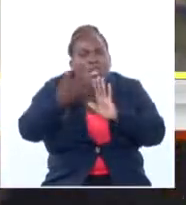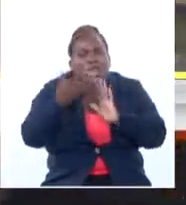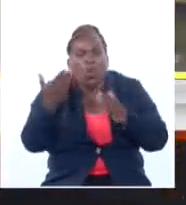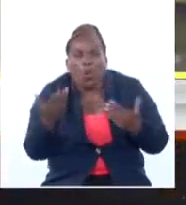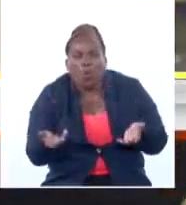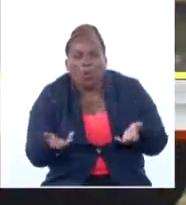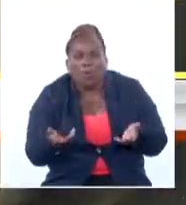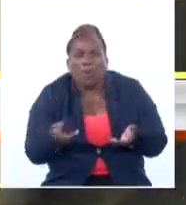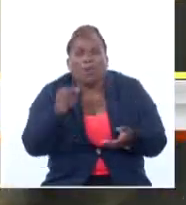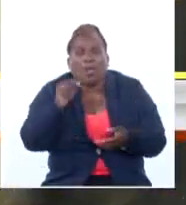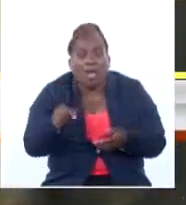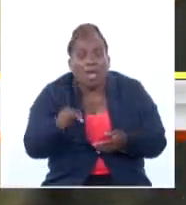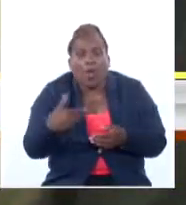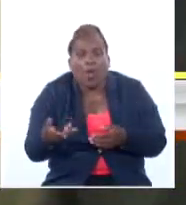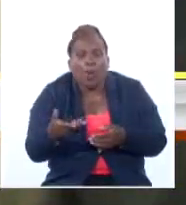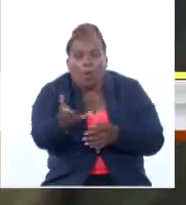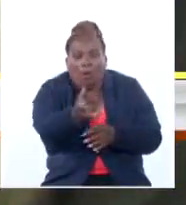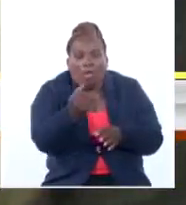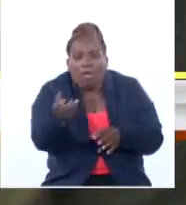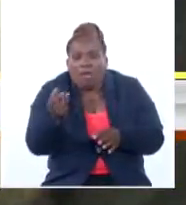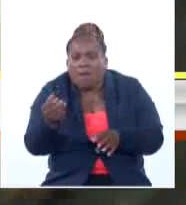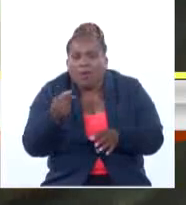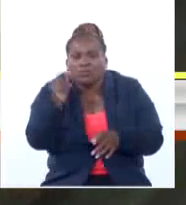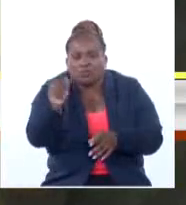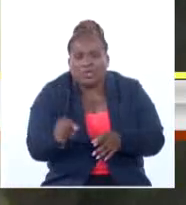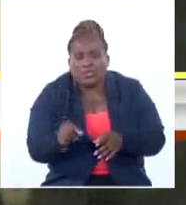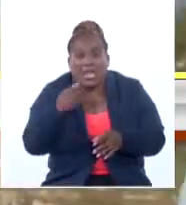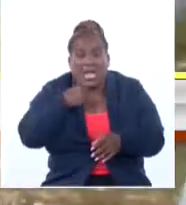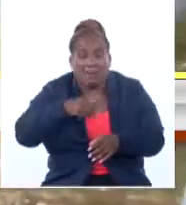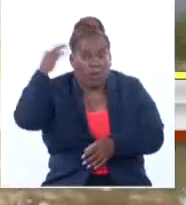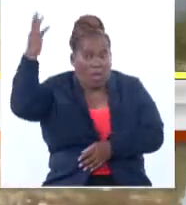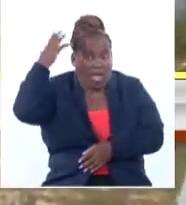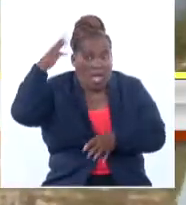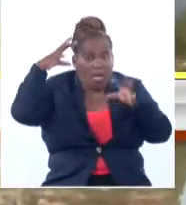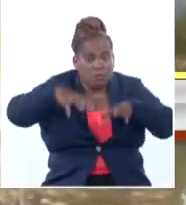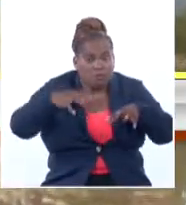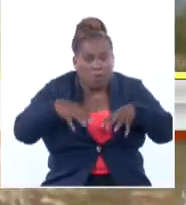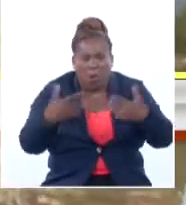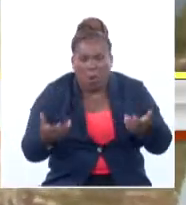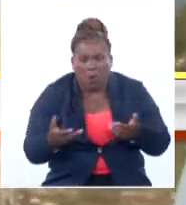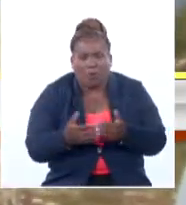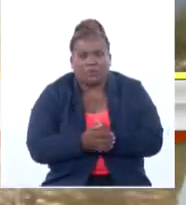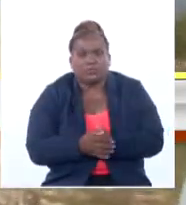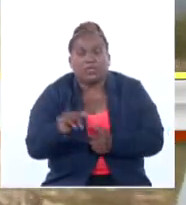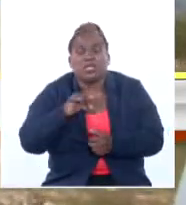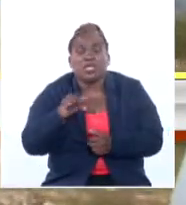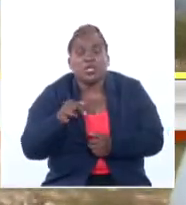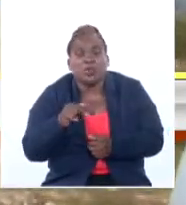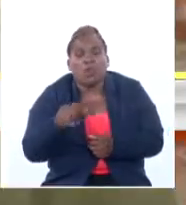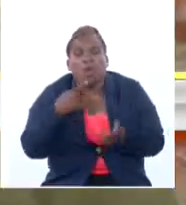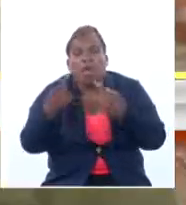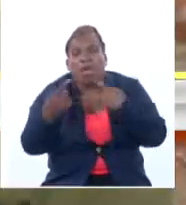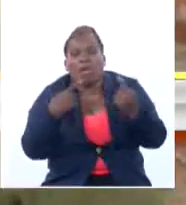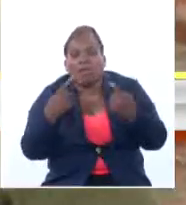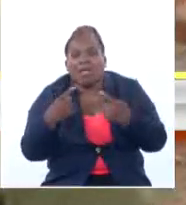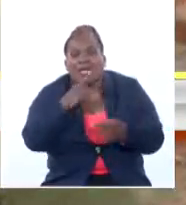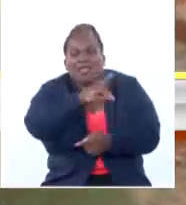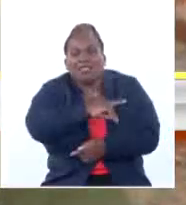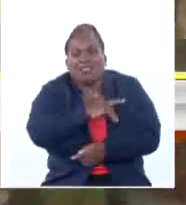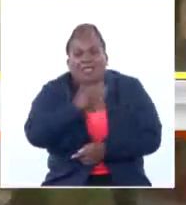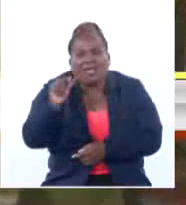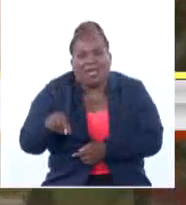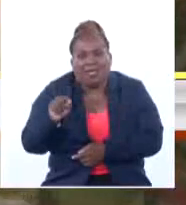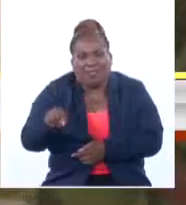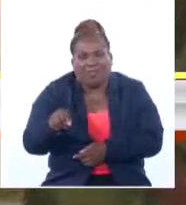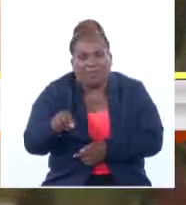como el proceso de evacuación de los pobladores ante las contingencias ciclónicas. Dialogó también con el delegado de la comunidad, Evelio Labadí, para conocer